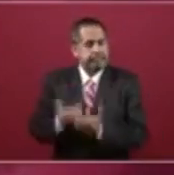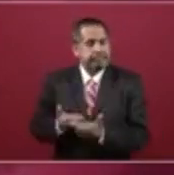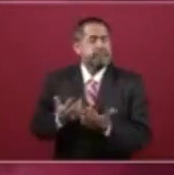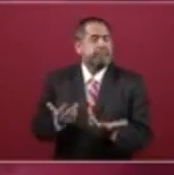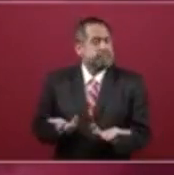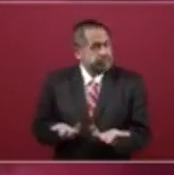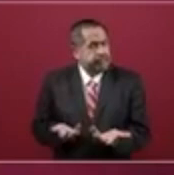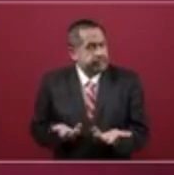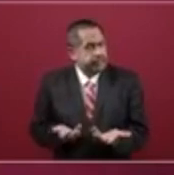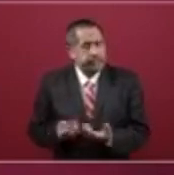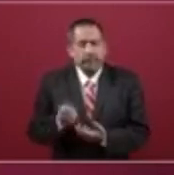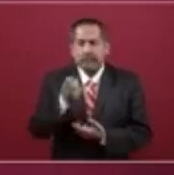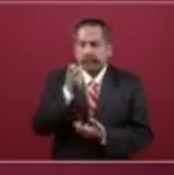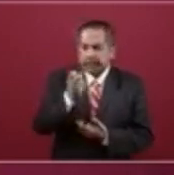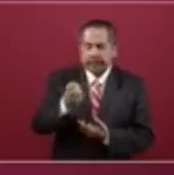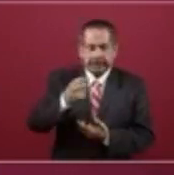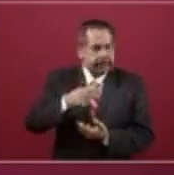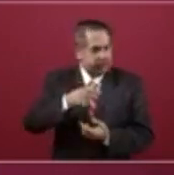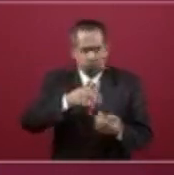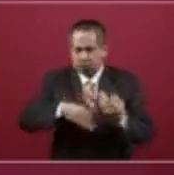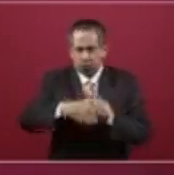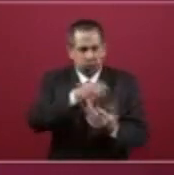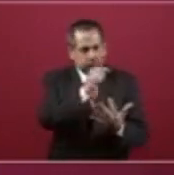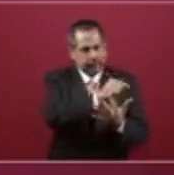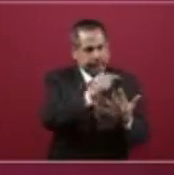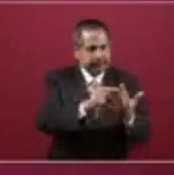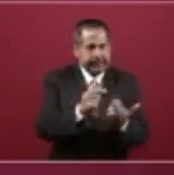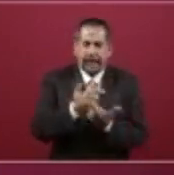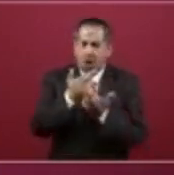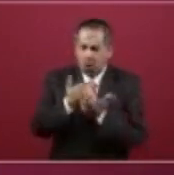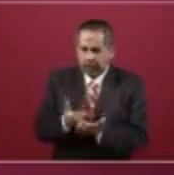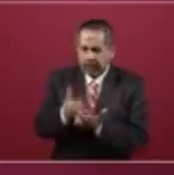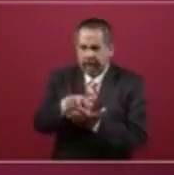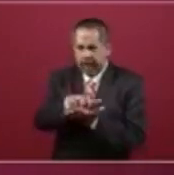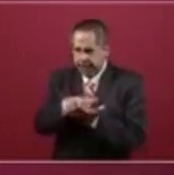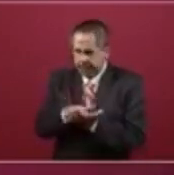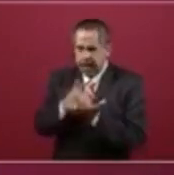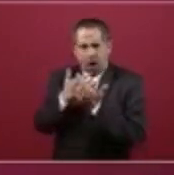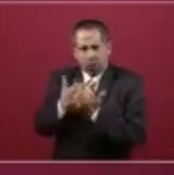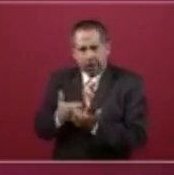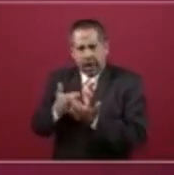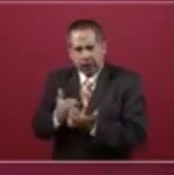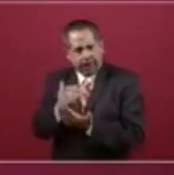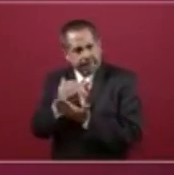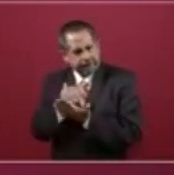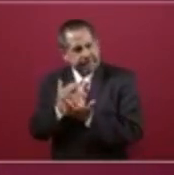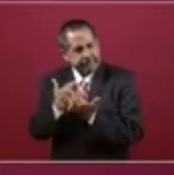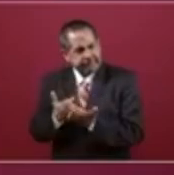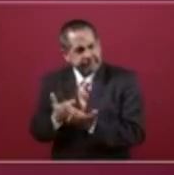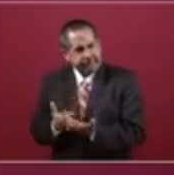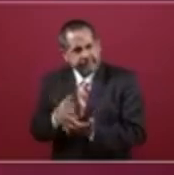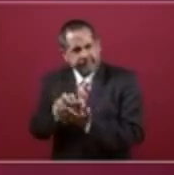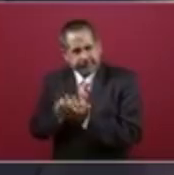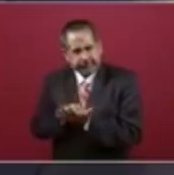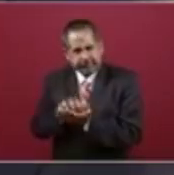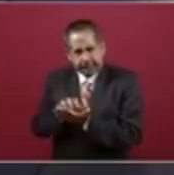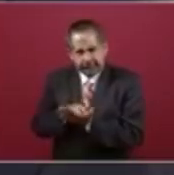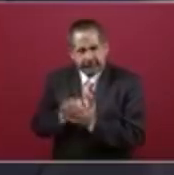Entonces, en todo vamos a ahorrar, en todo. Y